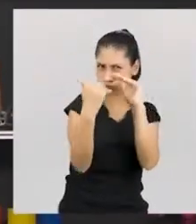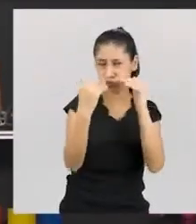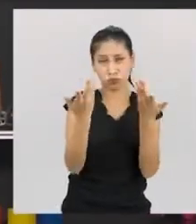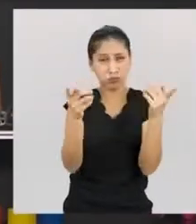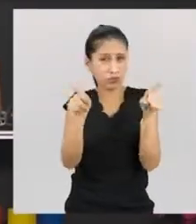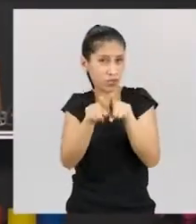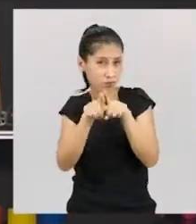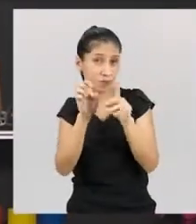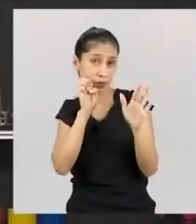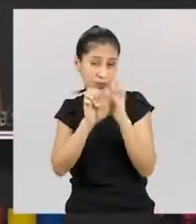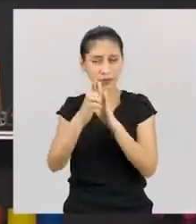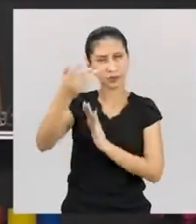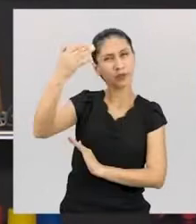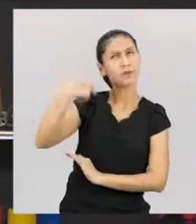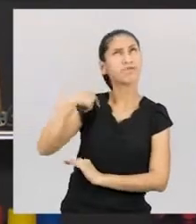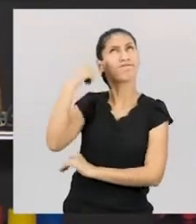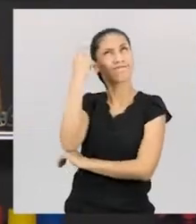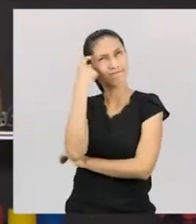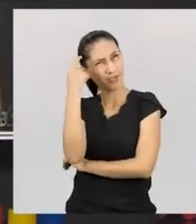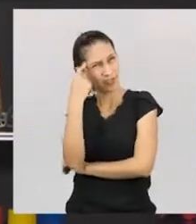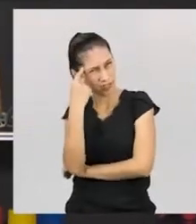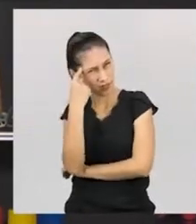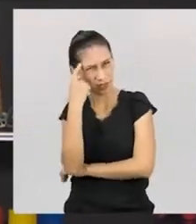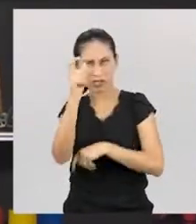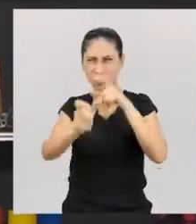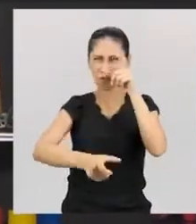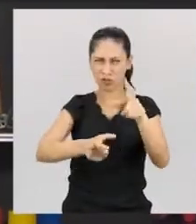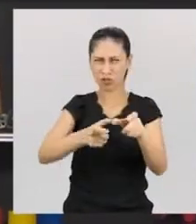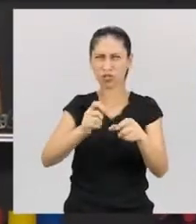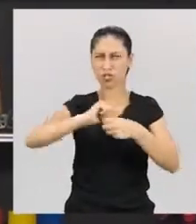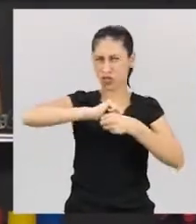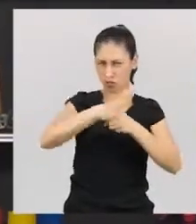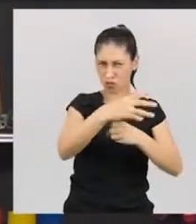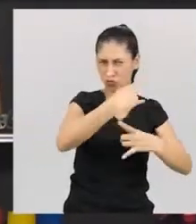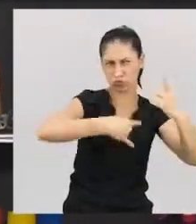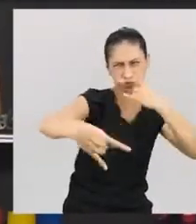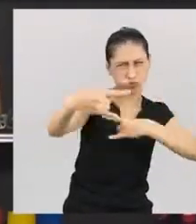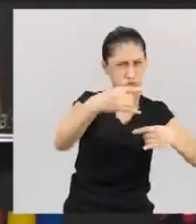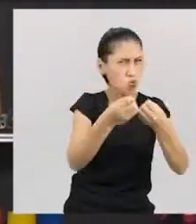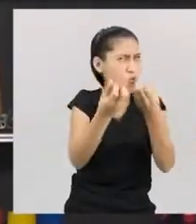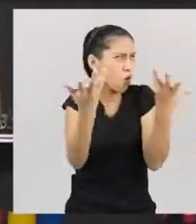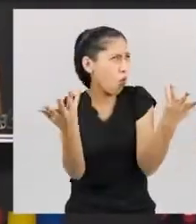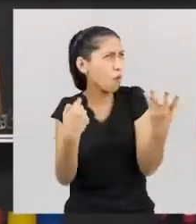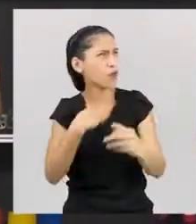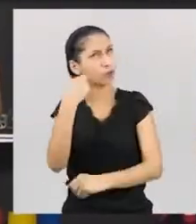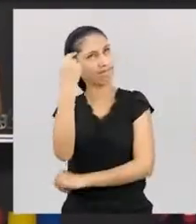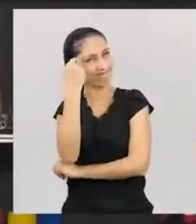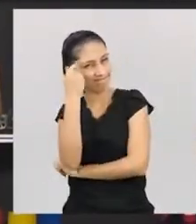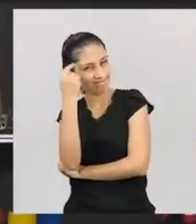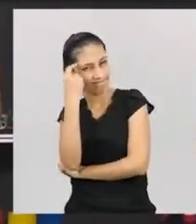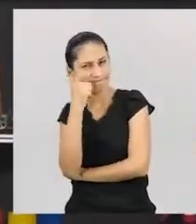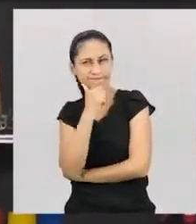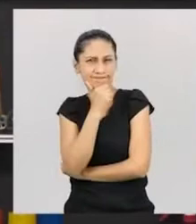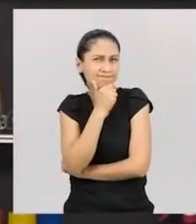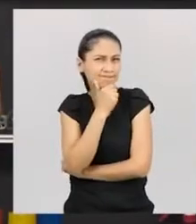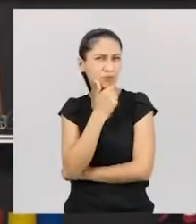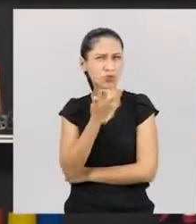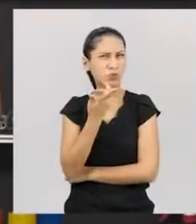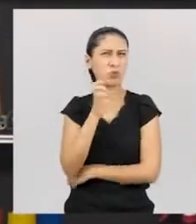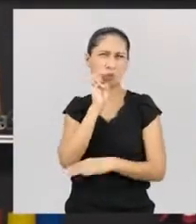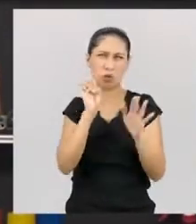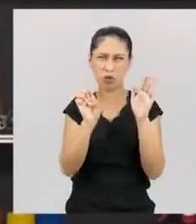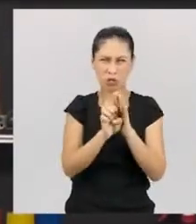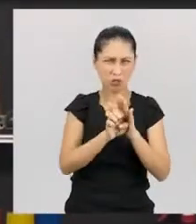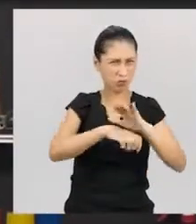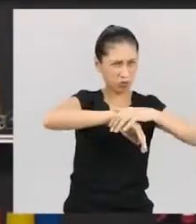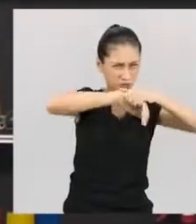Por ejemplo, el otro día pensaba en cómo se contagian unos a otros en esta pandemia. Me puse a pensar en cuántos